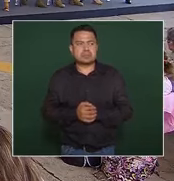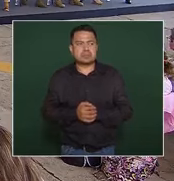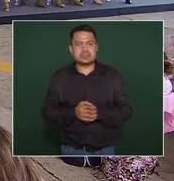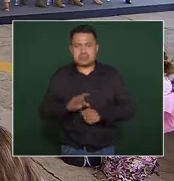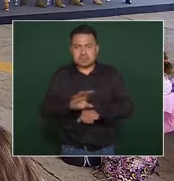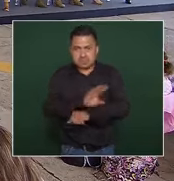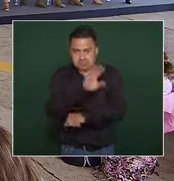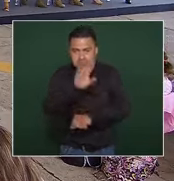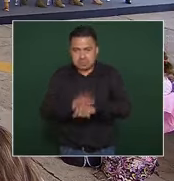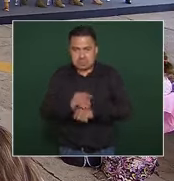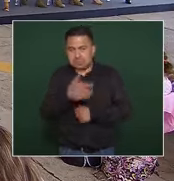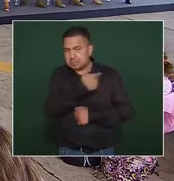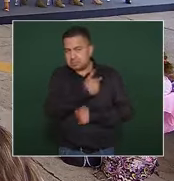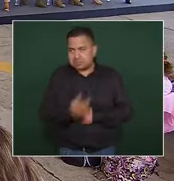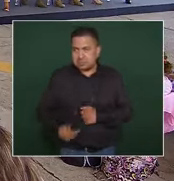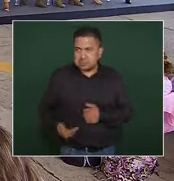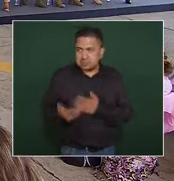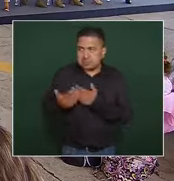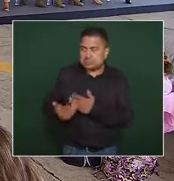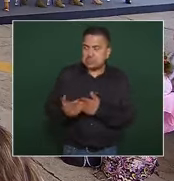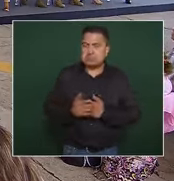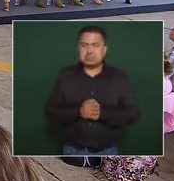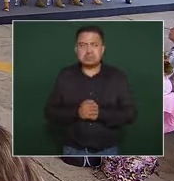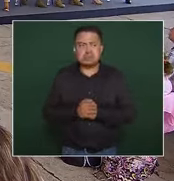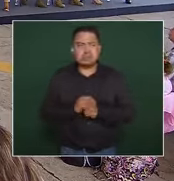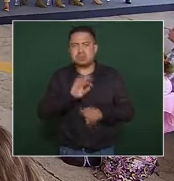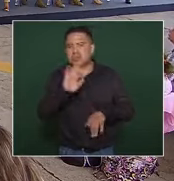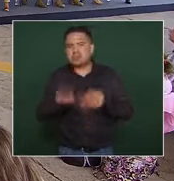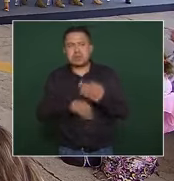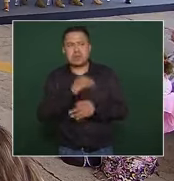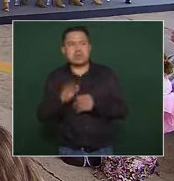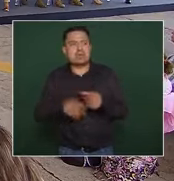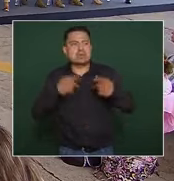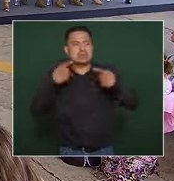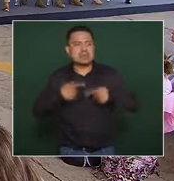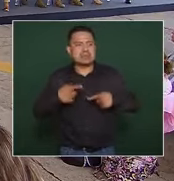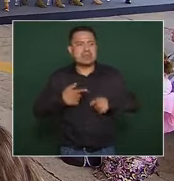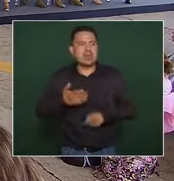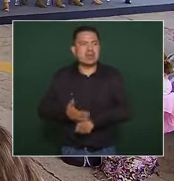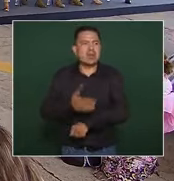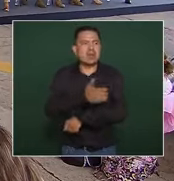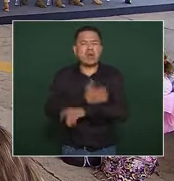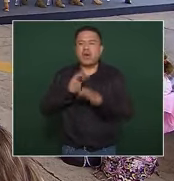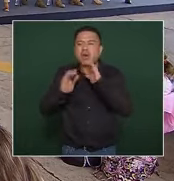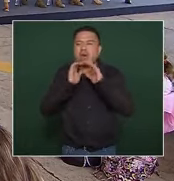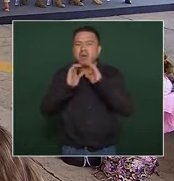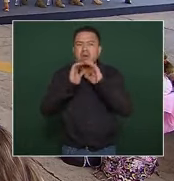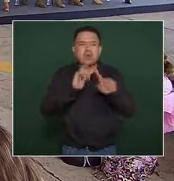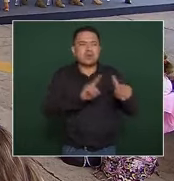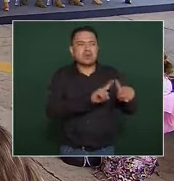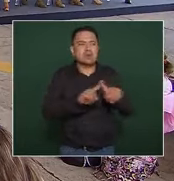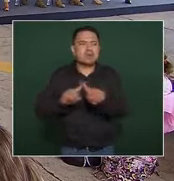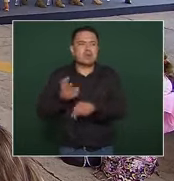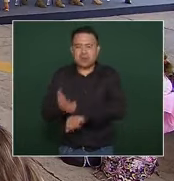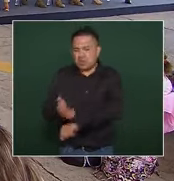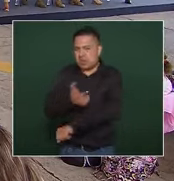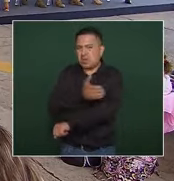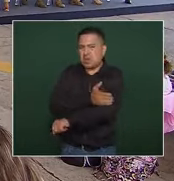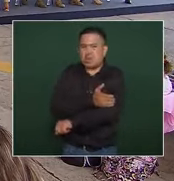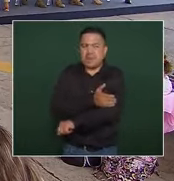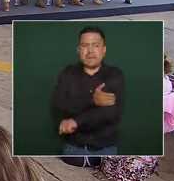Con su permiso, señor presidente, a todos, a todas los compañeros de los medios de comunicación, compañeros